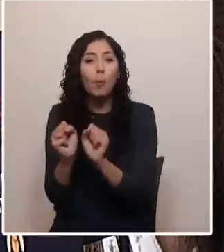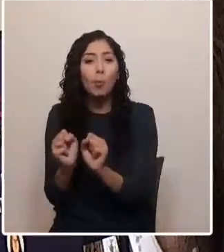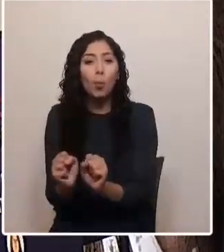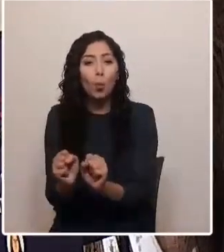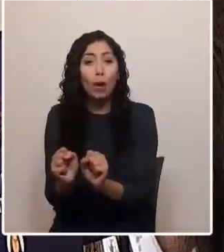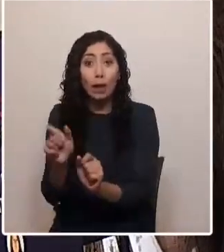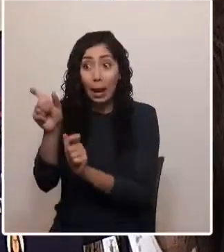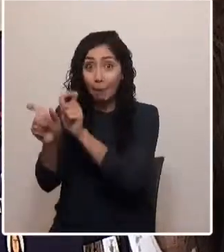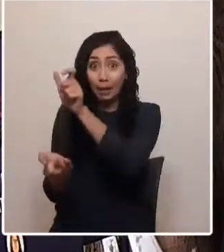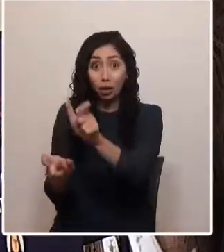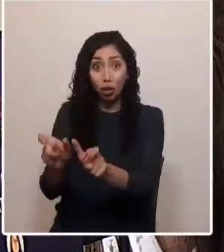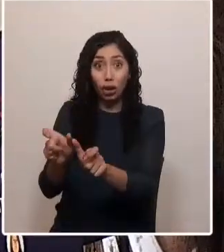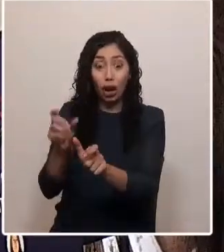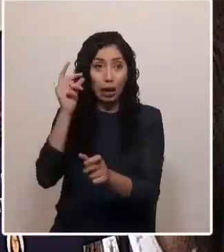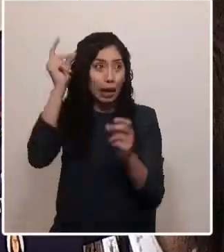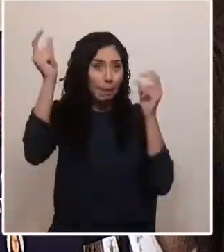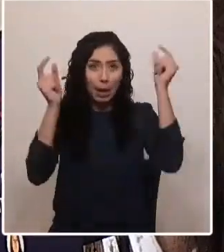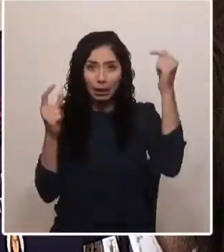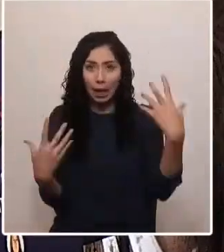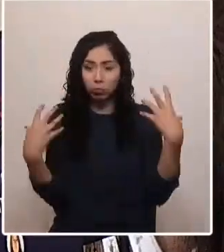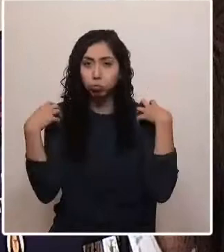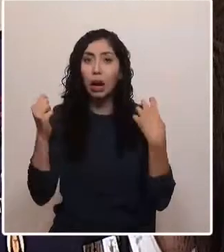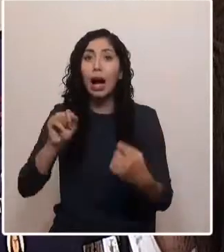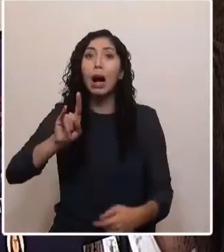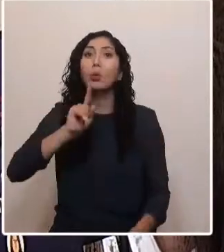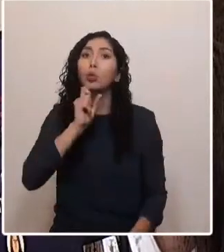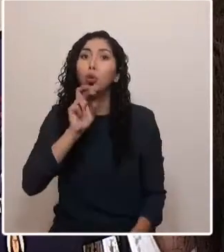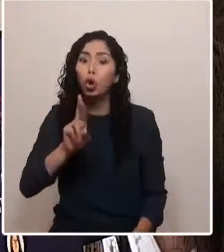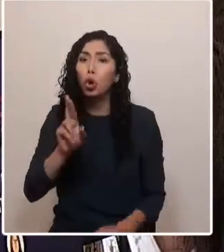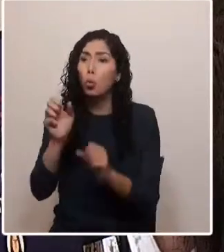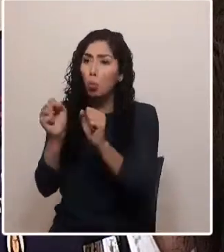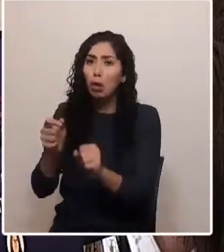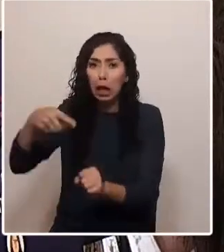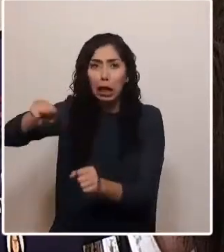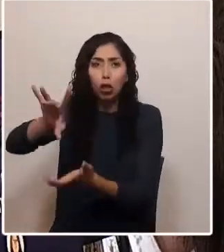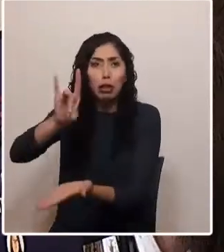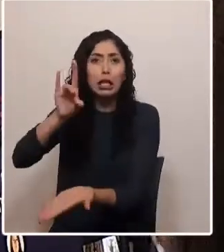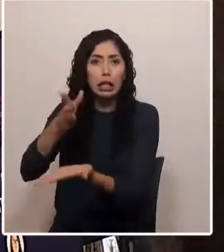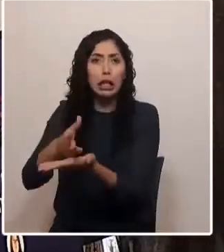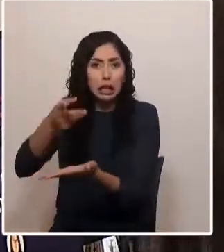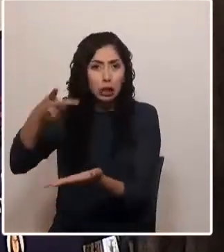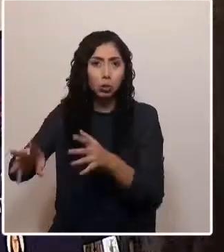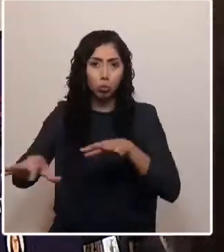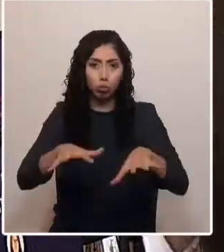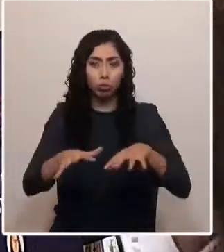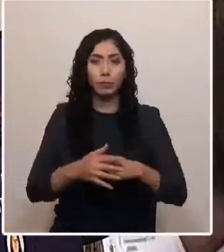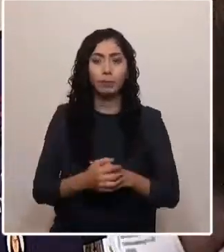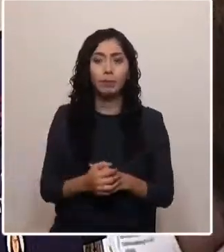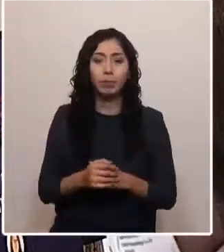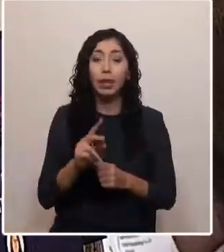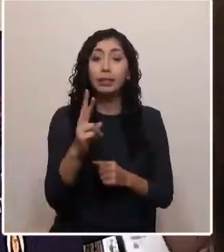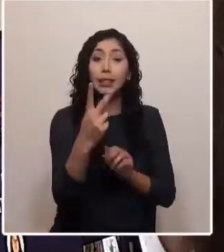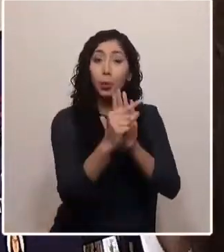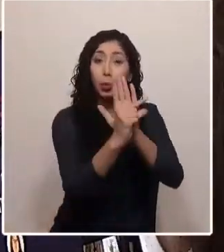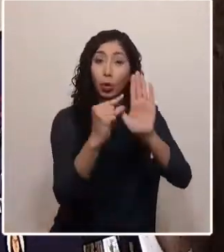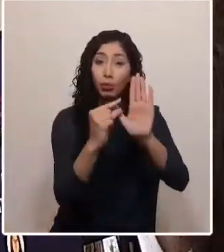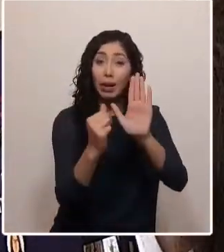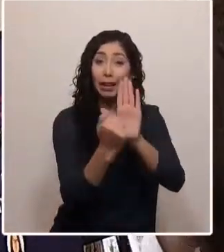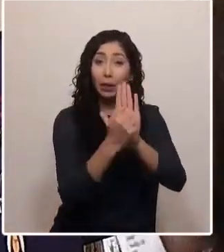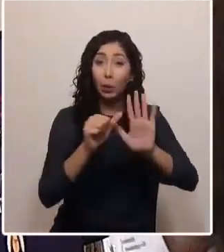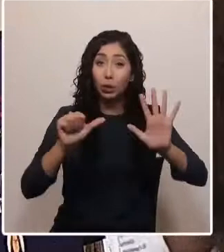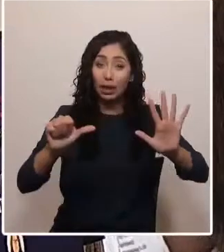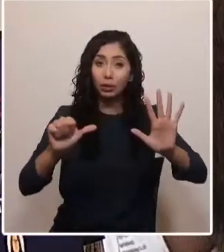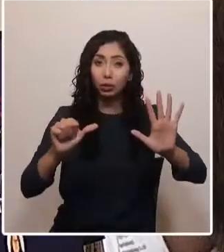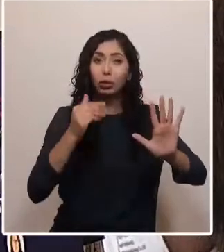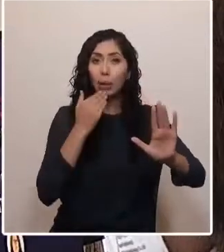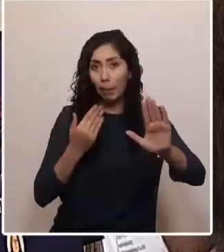efectivamente puedan disponer de sus creaciones. Por otro lado, el inciso segundo y final del artículo 6, también que propone el informe